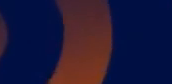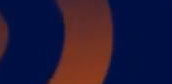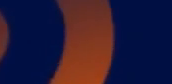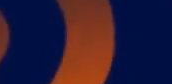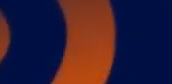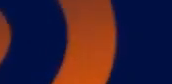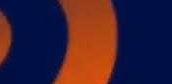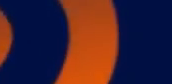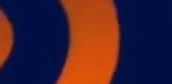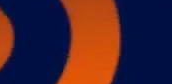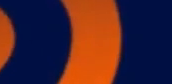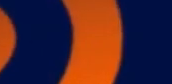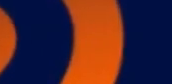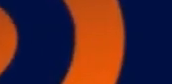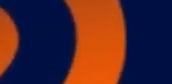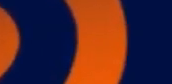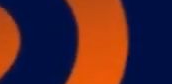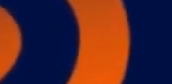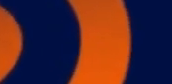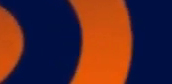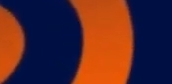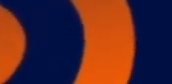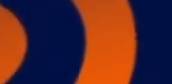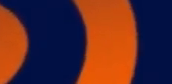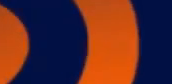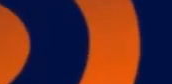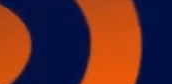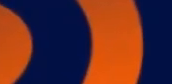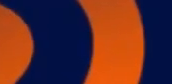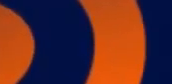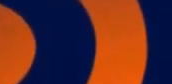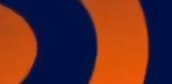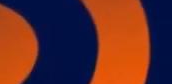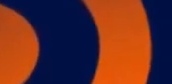Estás viendo RTVC Noticias.